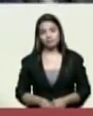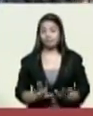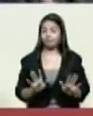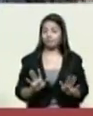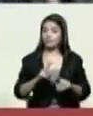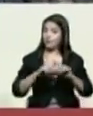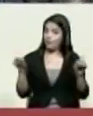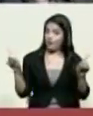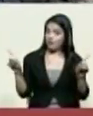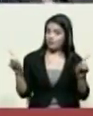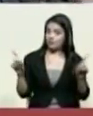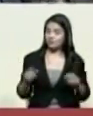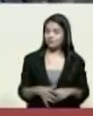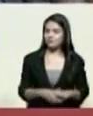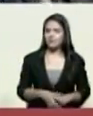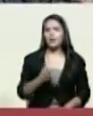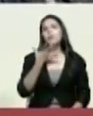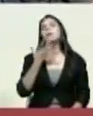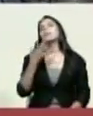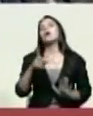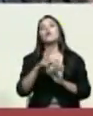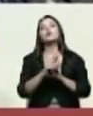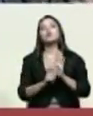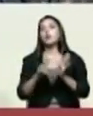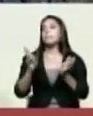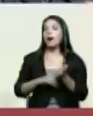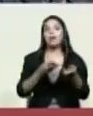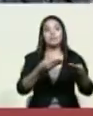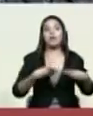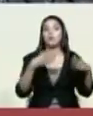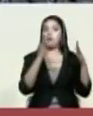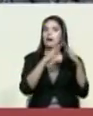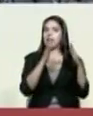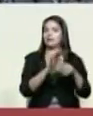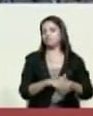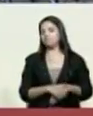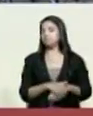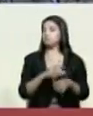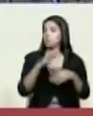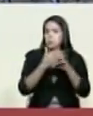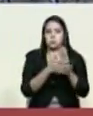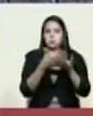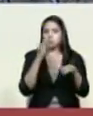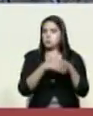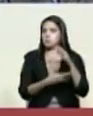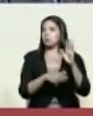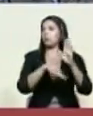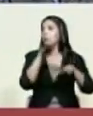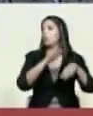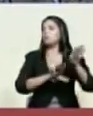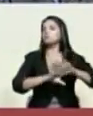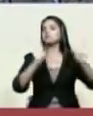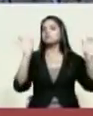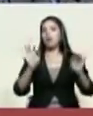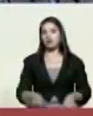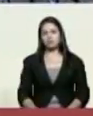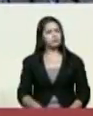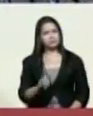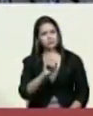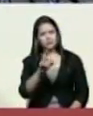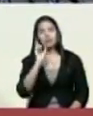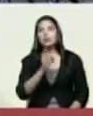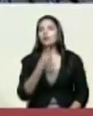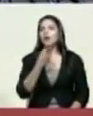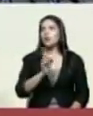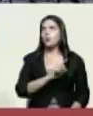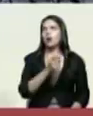cosa distinta, ¿no? Yo, la constitución me garantiza una casa, me lavo las manos. Como algunos compañeros, uno tiene que decirlo, porque uno no se